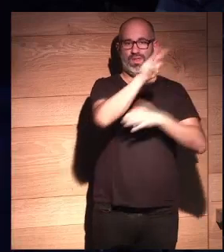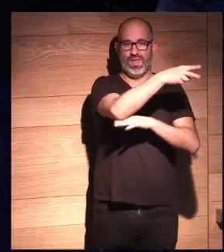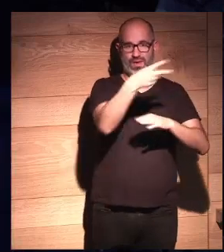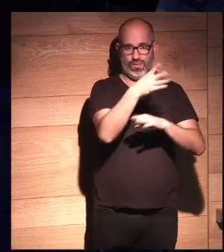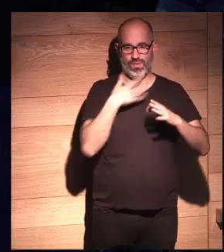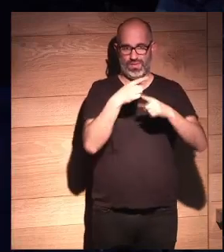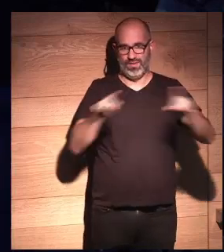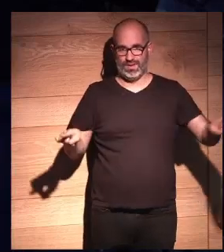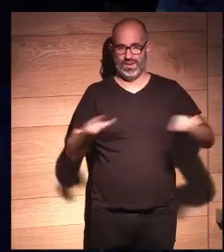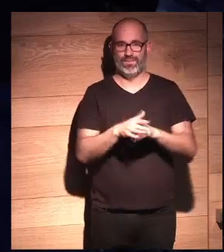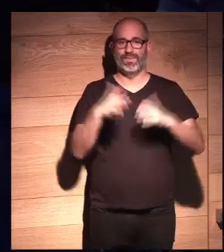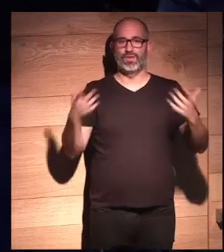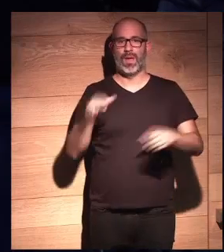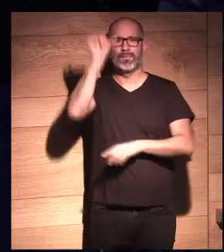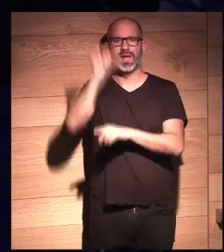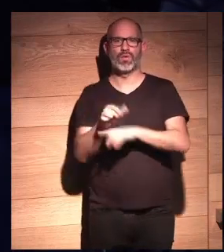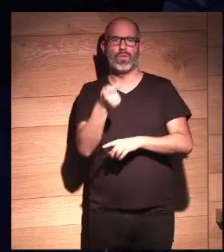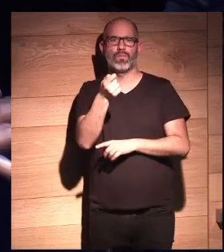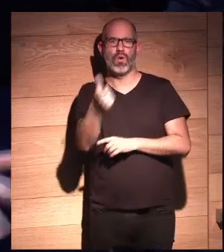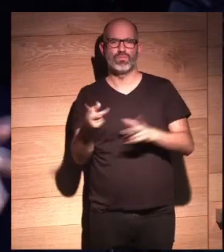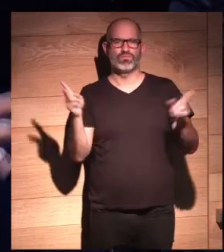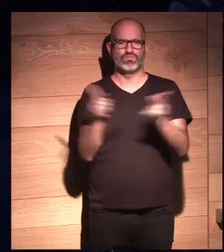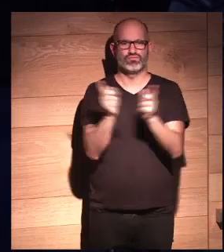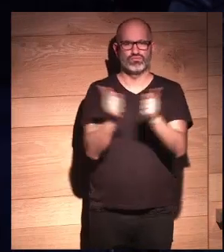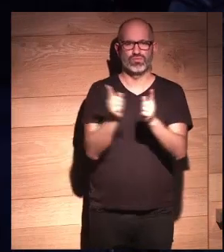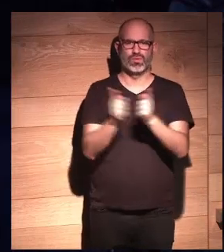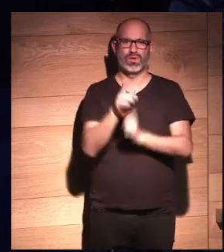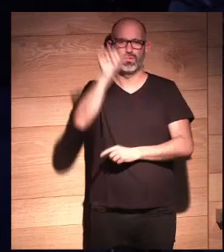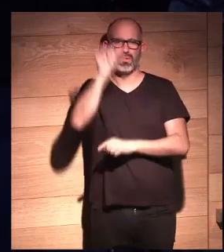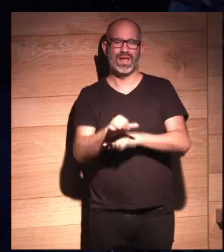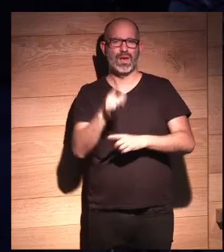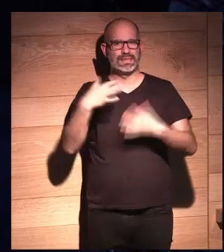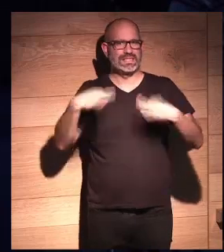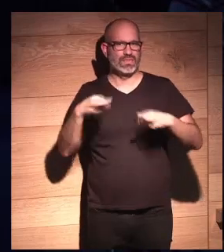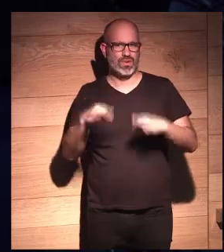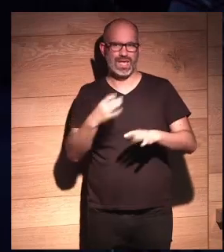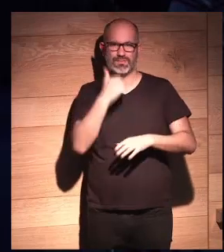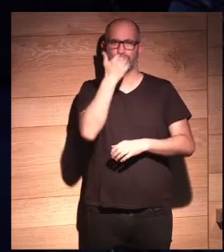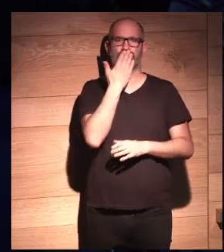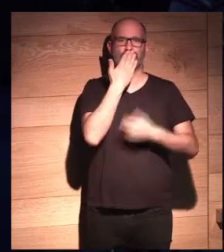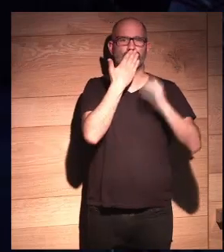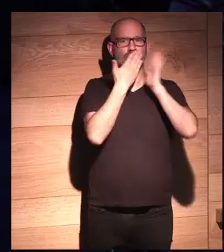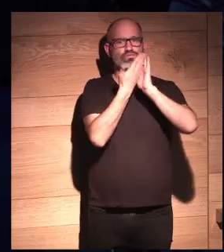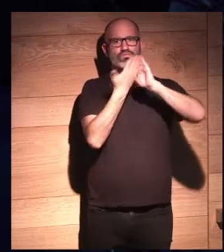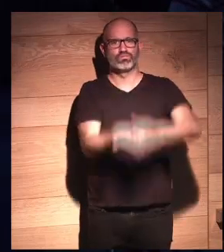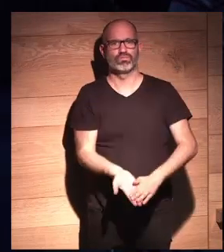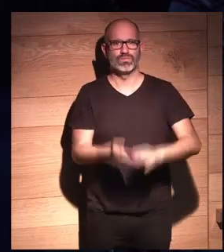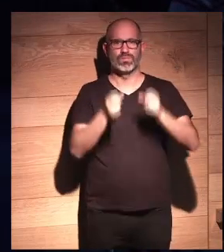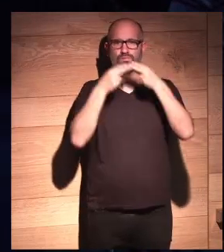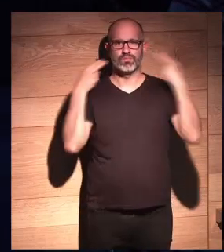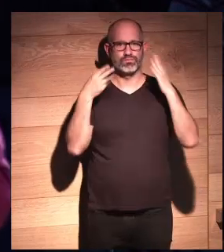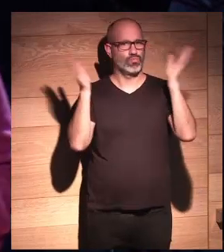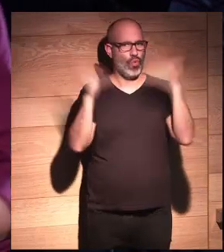un thriller con tintes de drama romántico, es una película singular, además sin tabús. Es una película que refleja